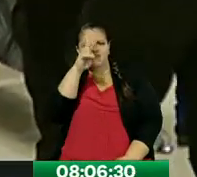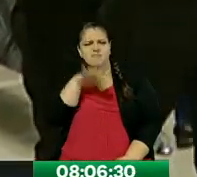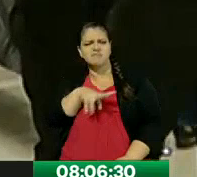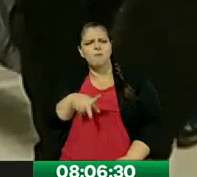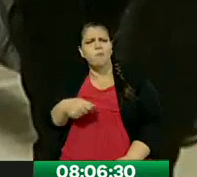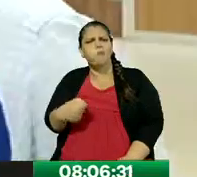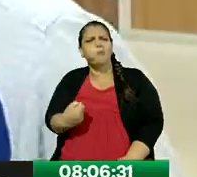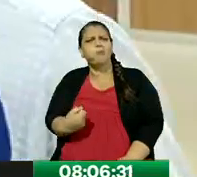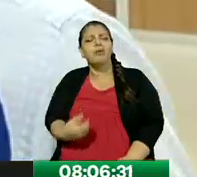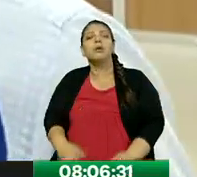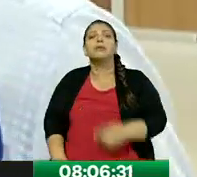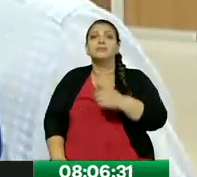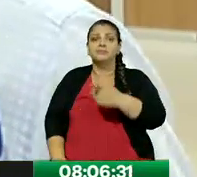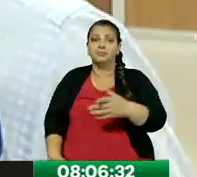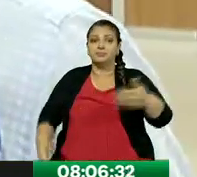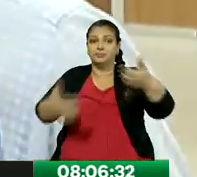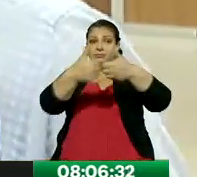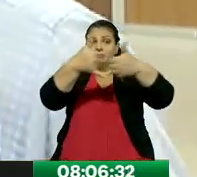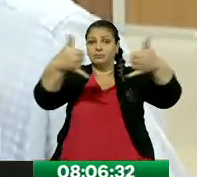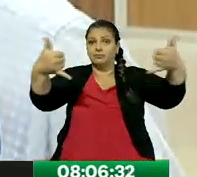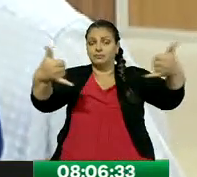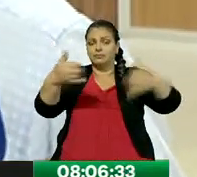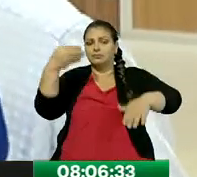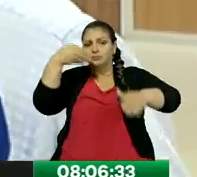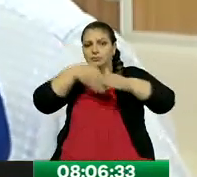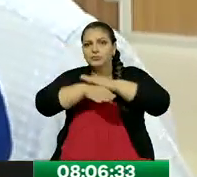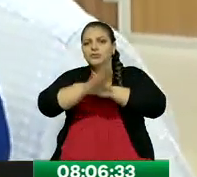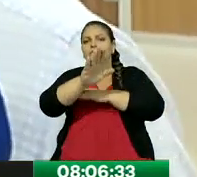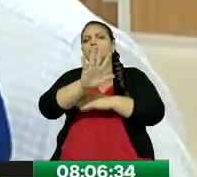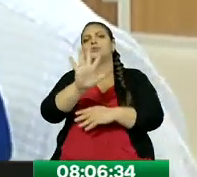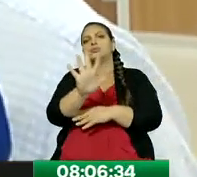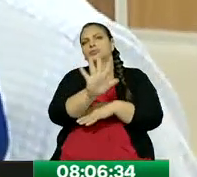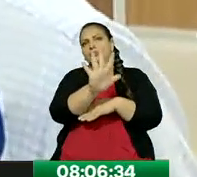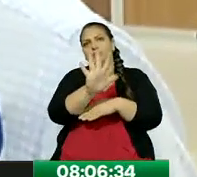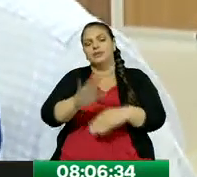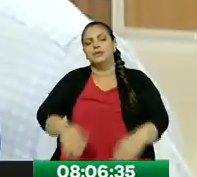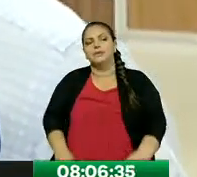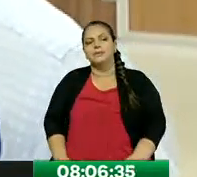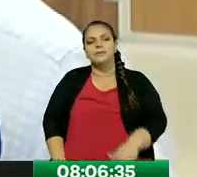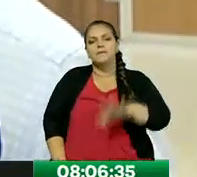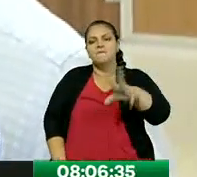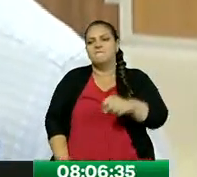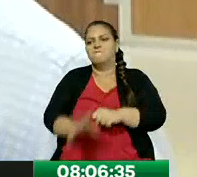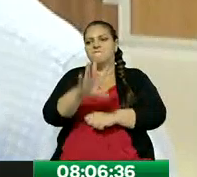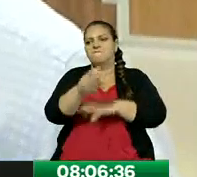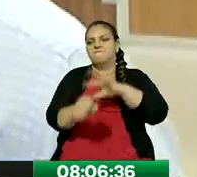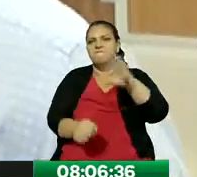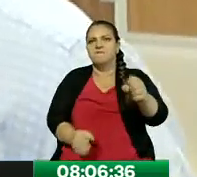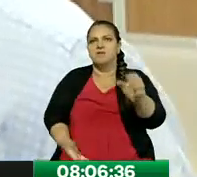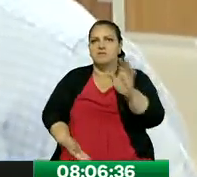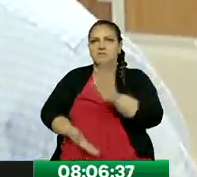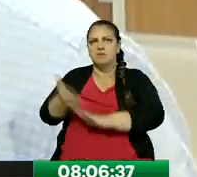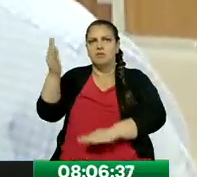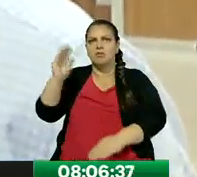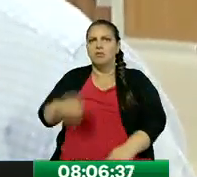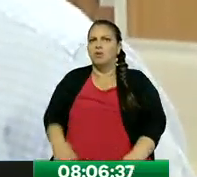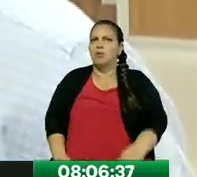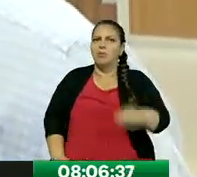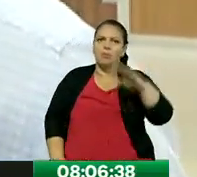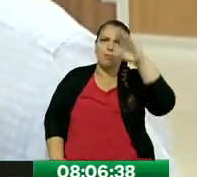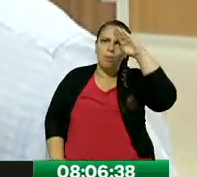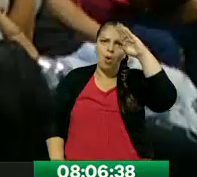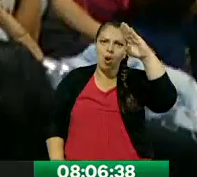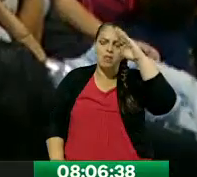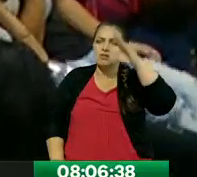comercial. Efectivamente, el dueño del local ya puso la denuncia, ya está hecha el reconocimiento de la denuncia, así que ya se está armando el caso para ponerse a conocimiento del